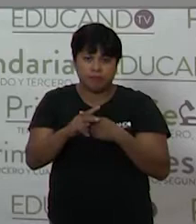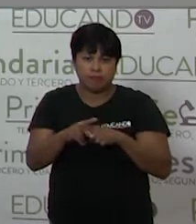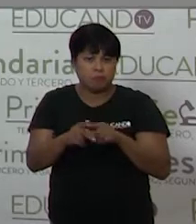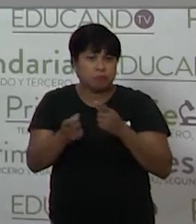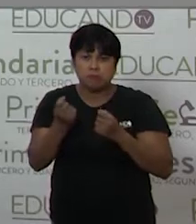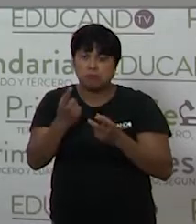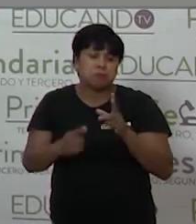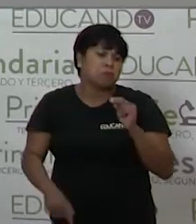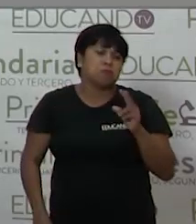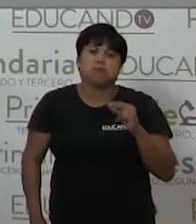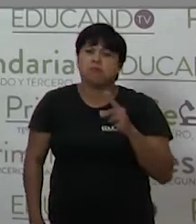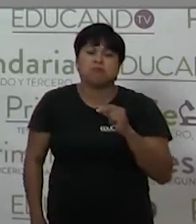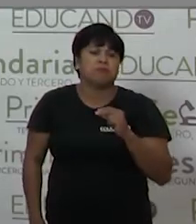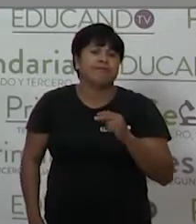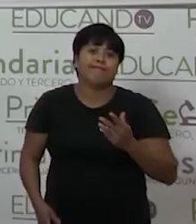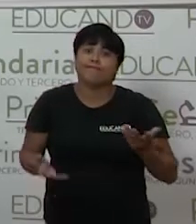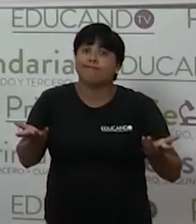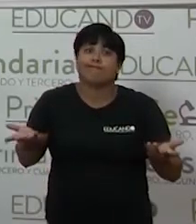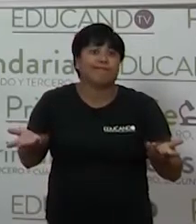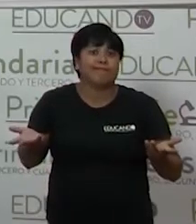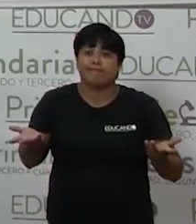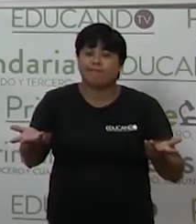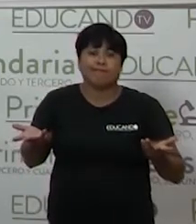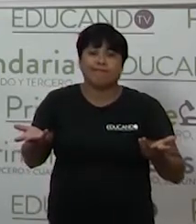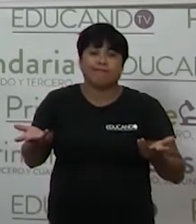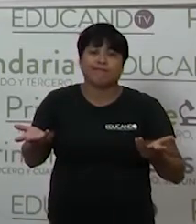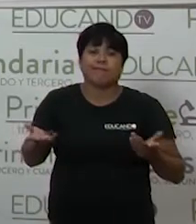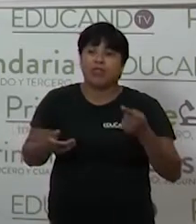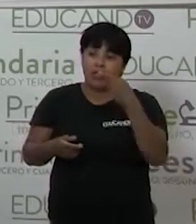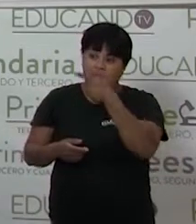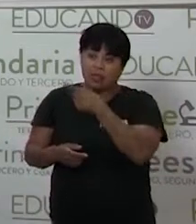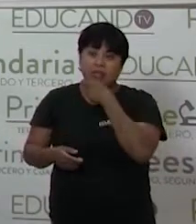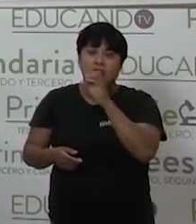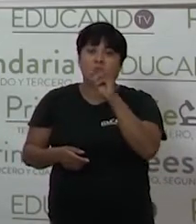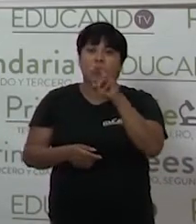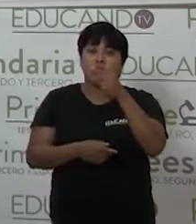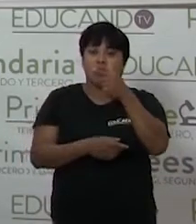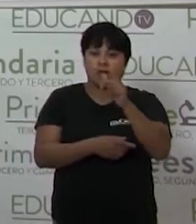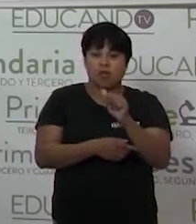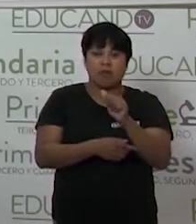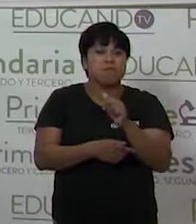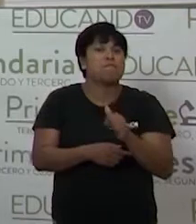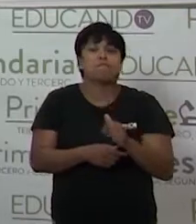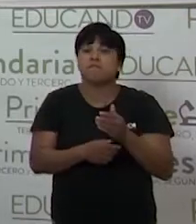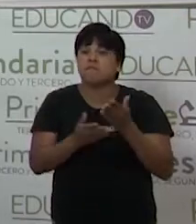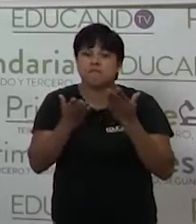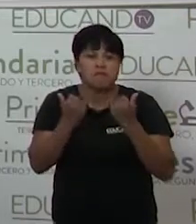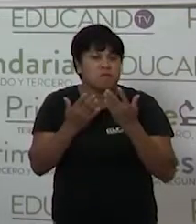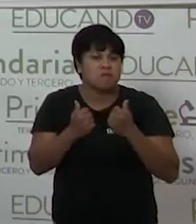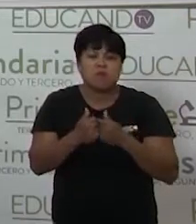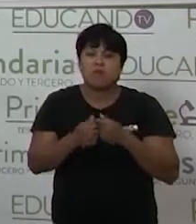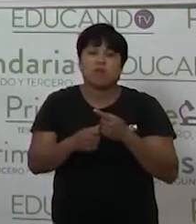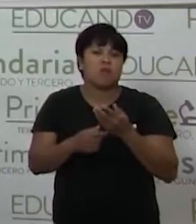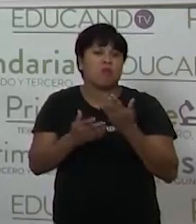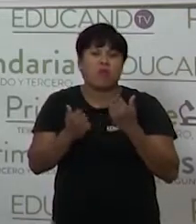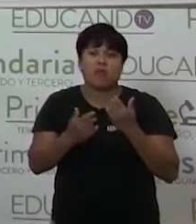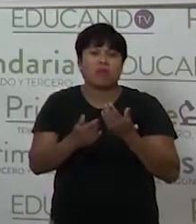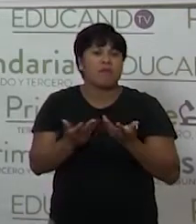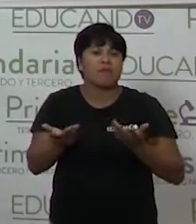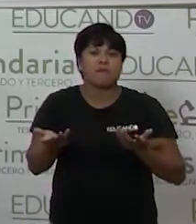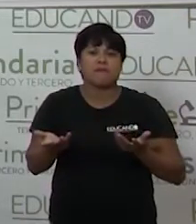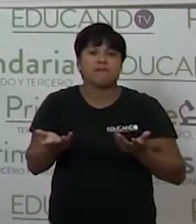no verdad aquí dice oruga no no empieza ninguno